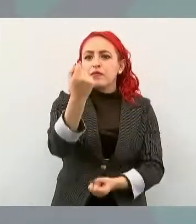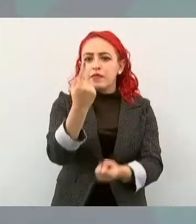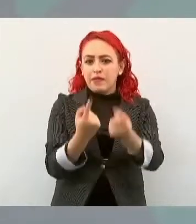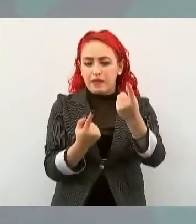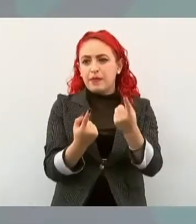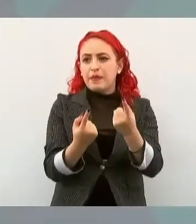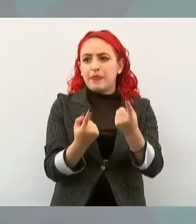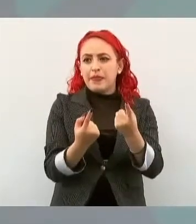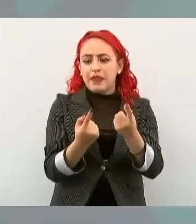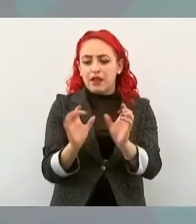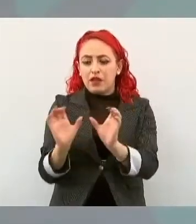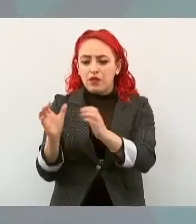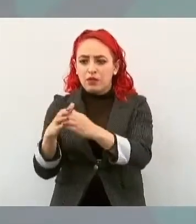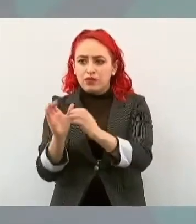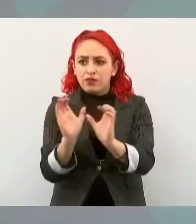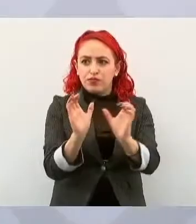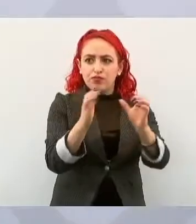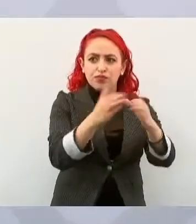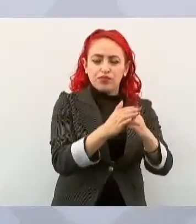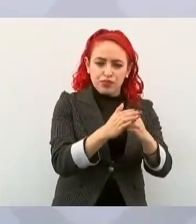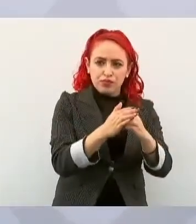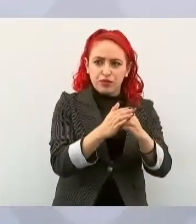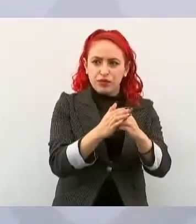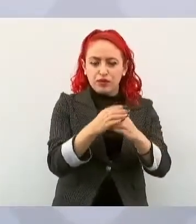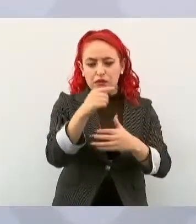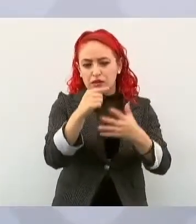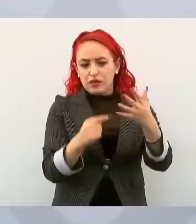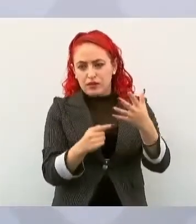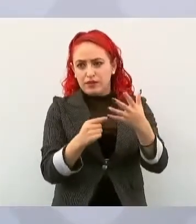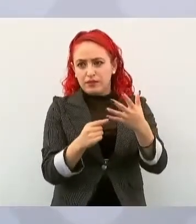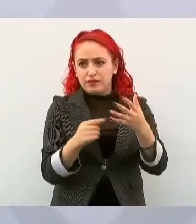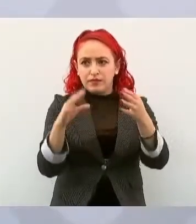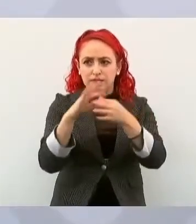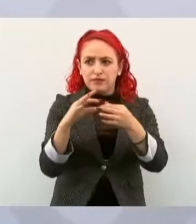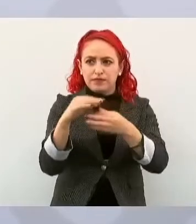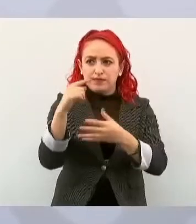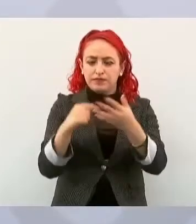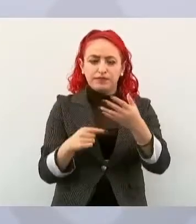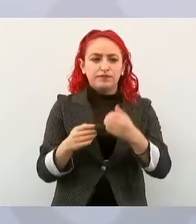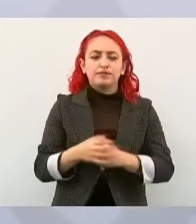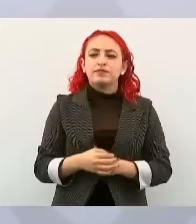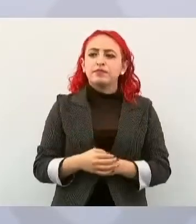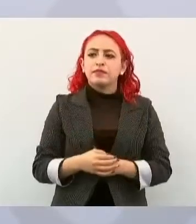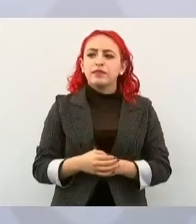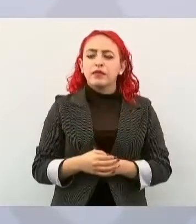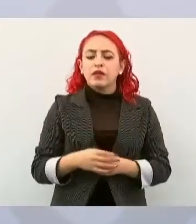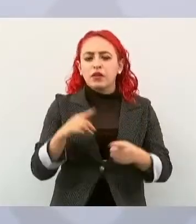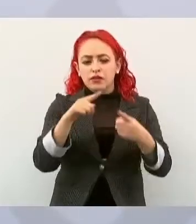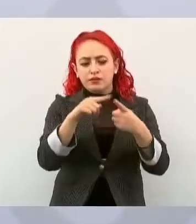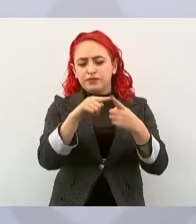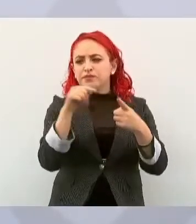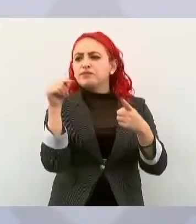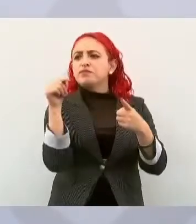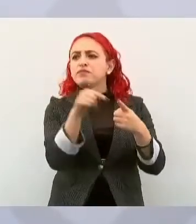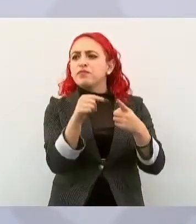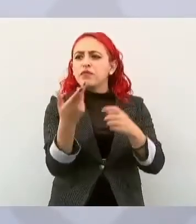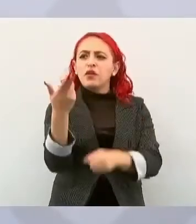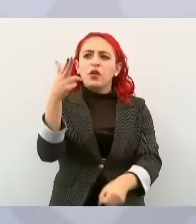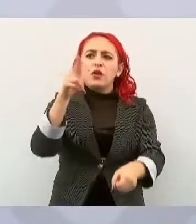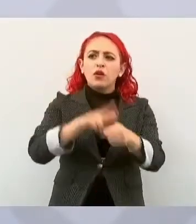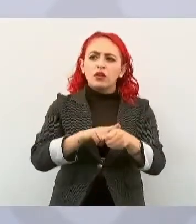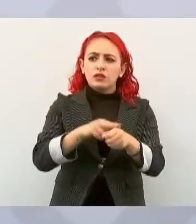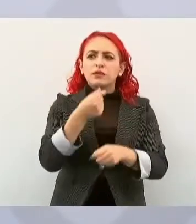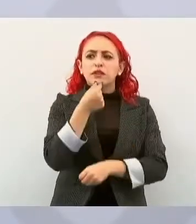las clasificaciones o de la nomenclatura que me voy a referir al final. Uno de estos es el